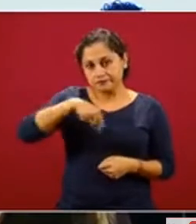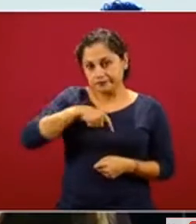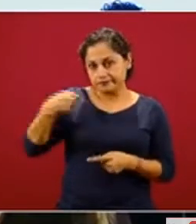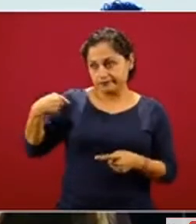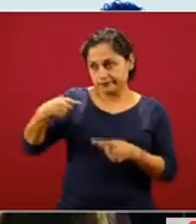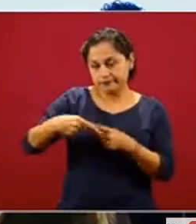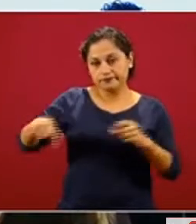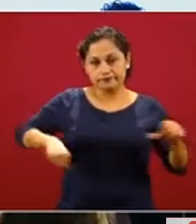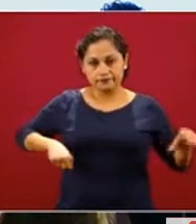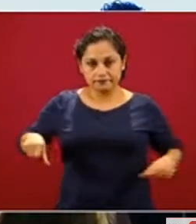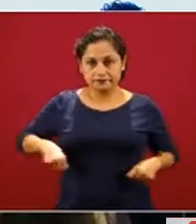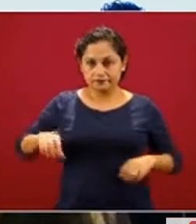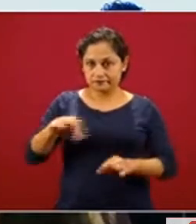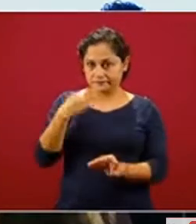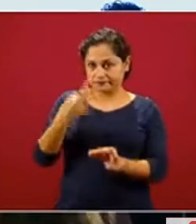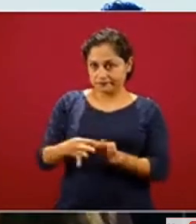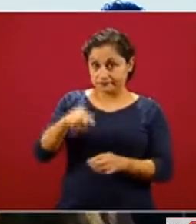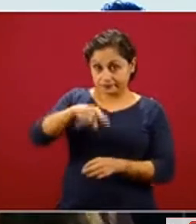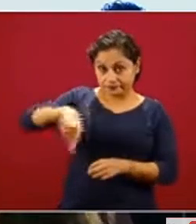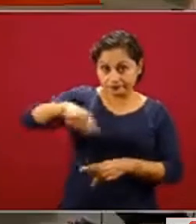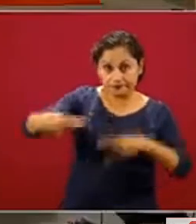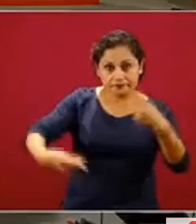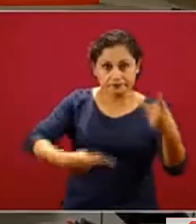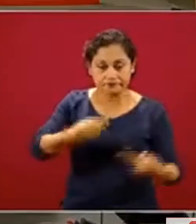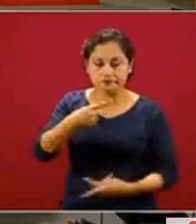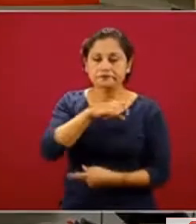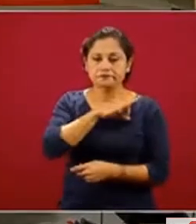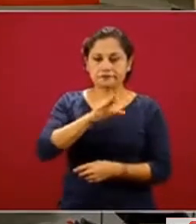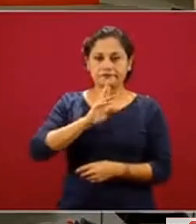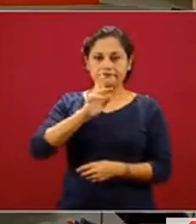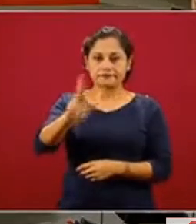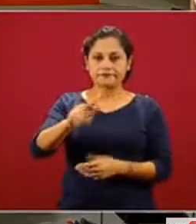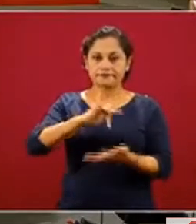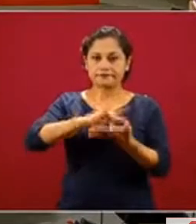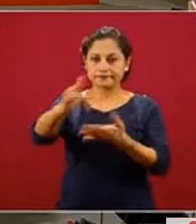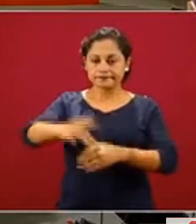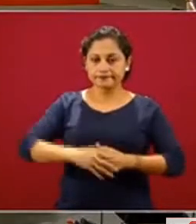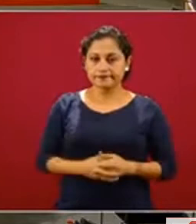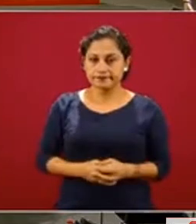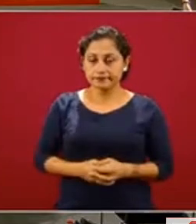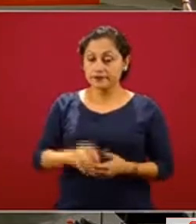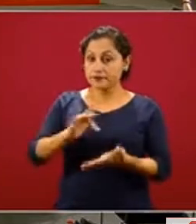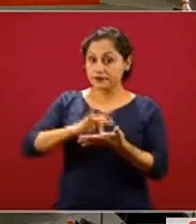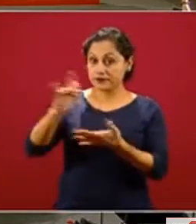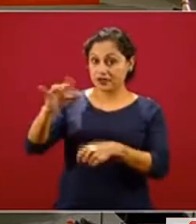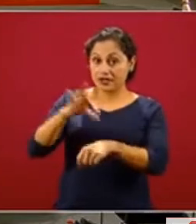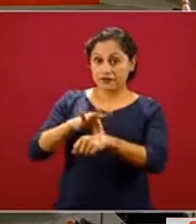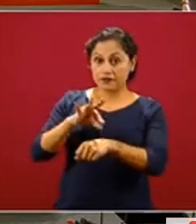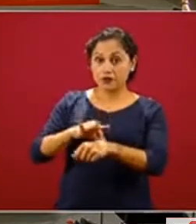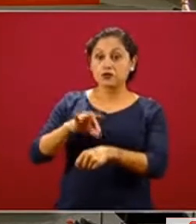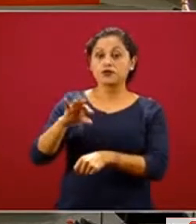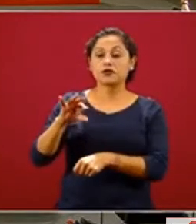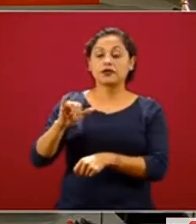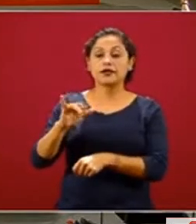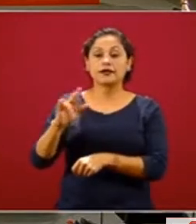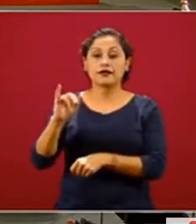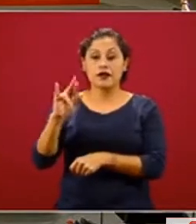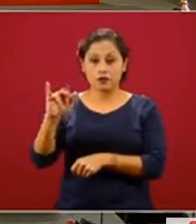y quedo abierto a cualquier pregunta que quieran agregar. Gracias. Muchas gracias, doctor Ruy López Ridaura.